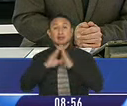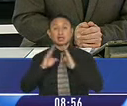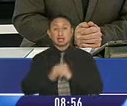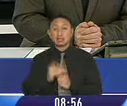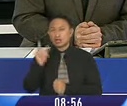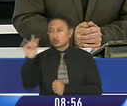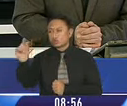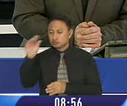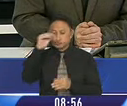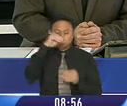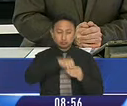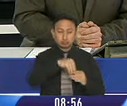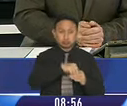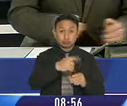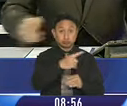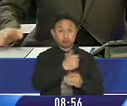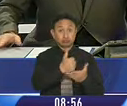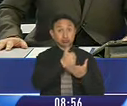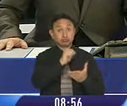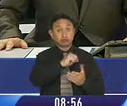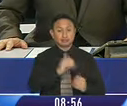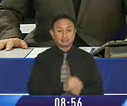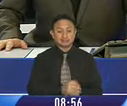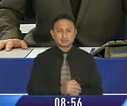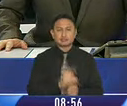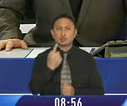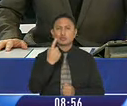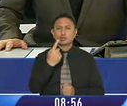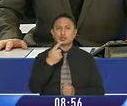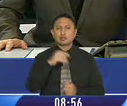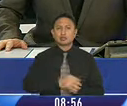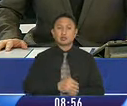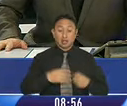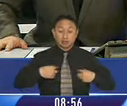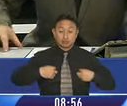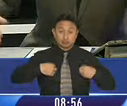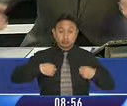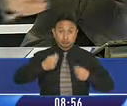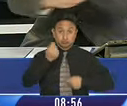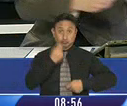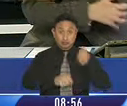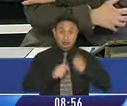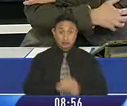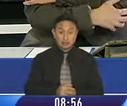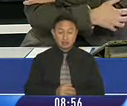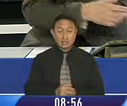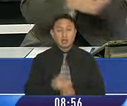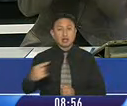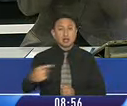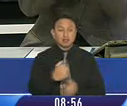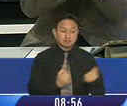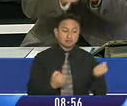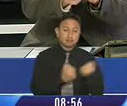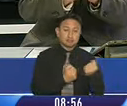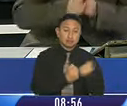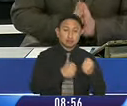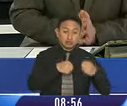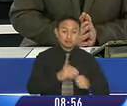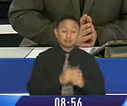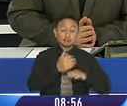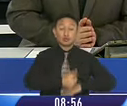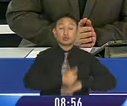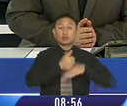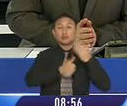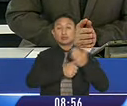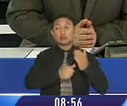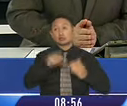extra, si les cae bien esta familia, que su único sustento es la venta de pijamas, por si acaso. Así que arropémosles. Y en el caso de la autoridad,